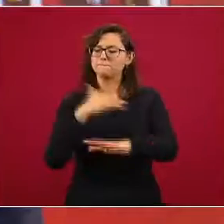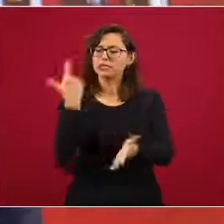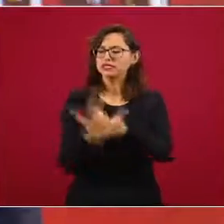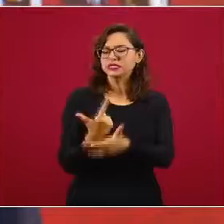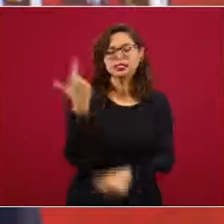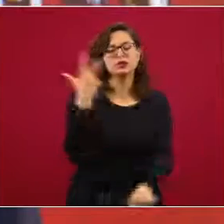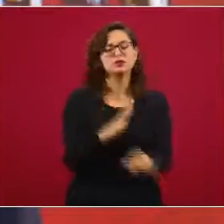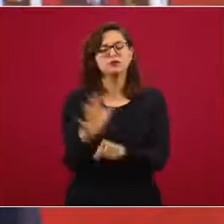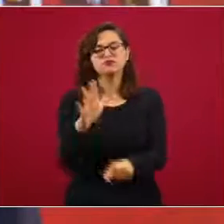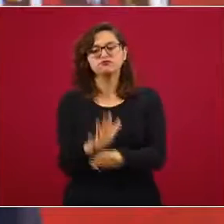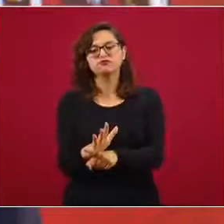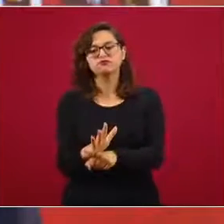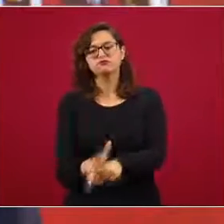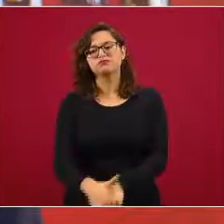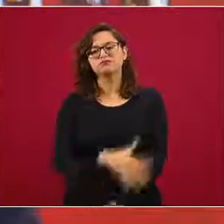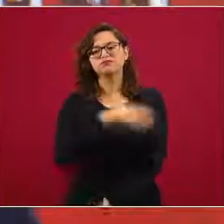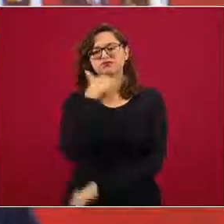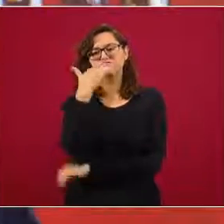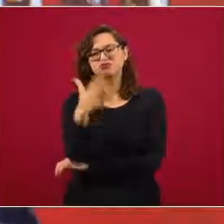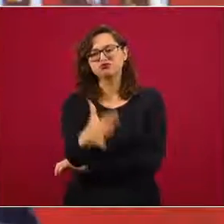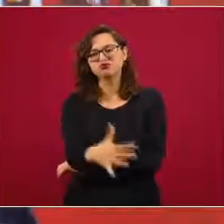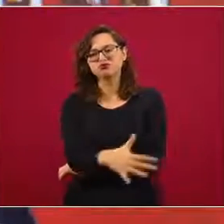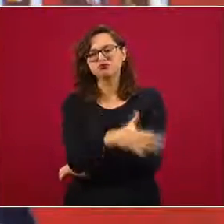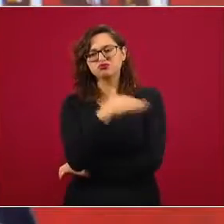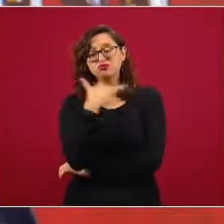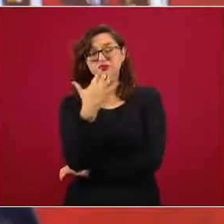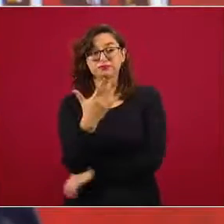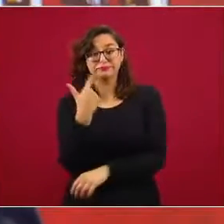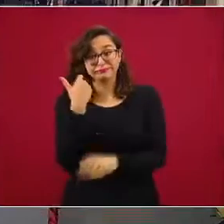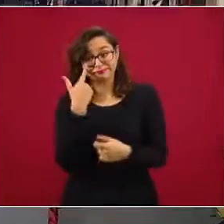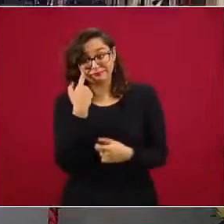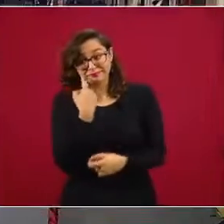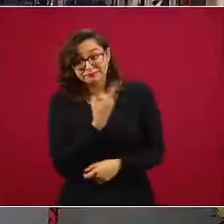era la corrupción. Y esta es la prueba.